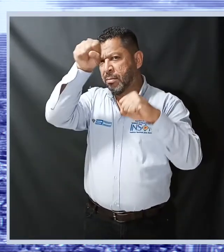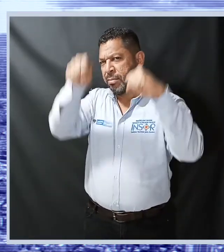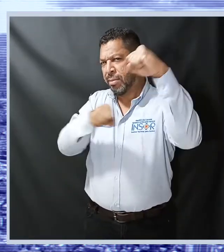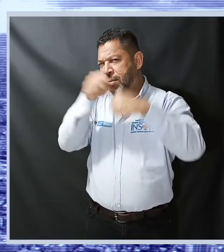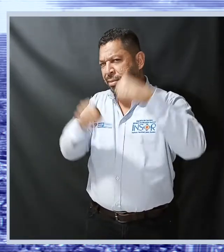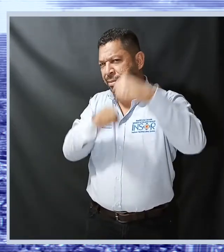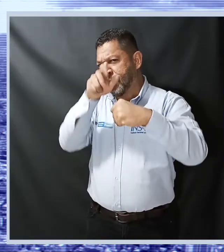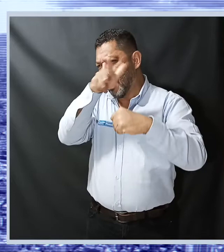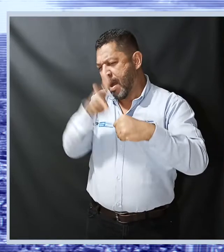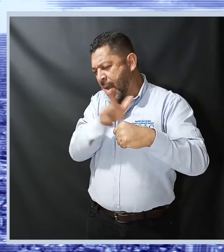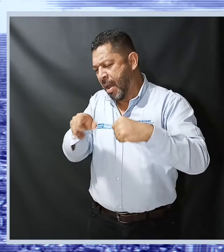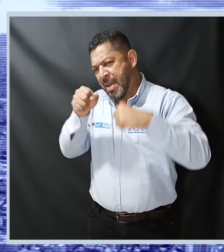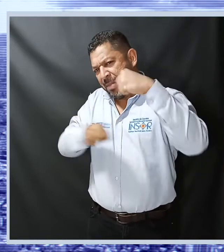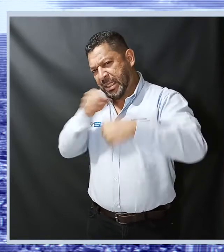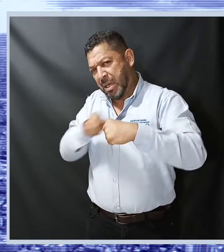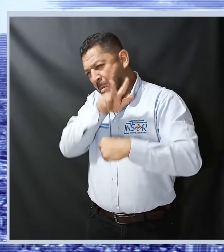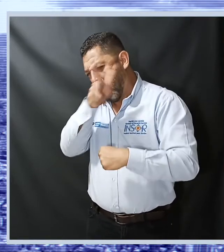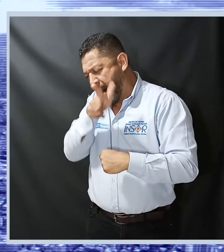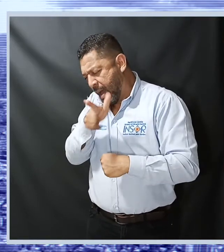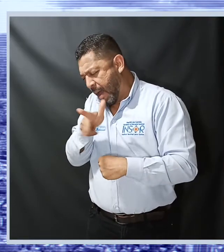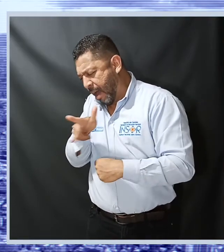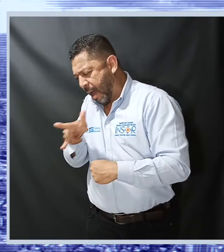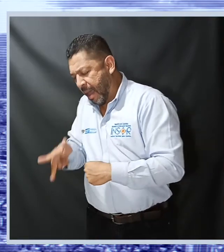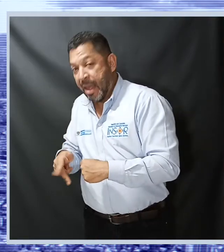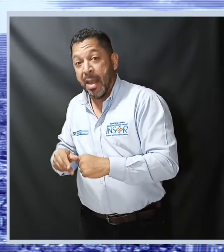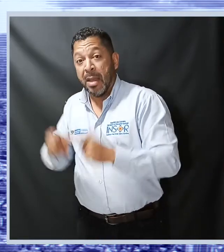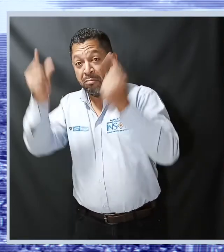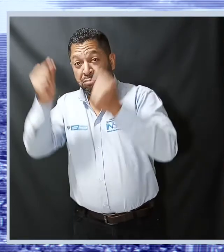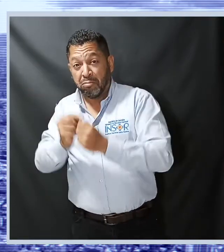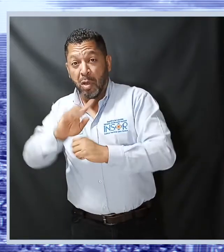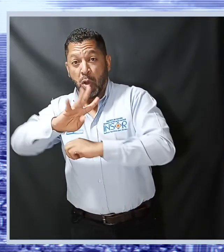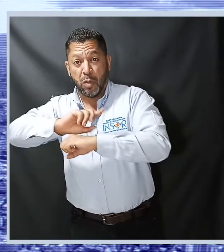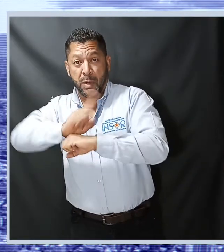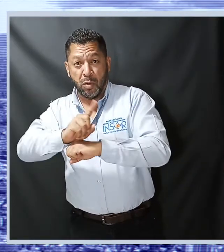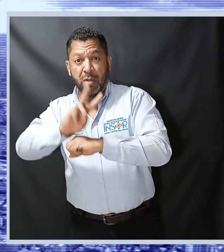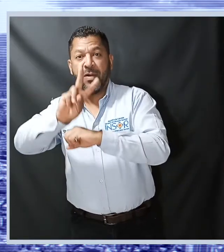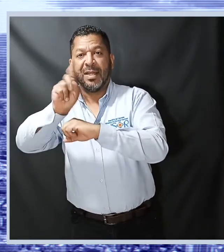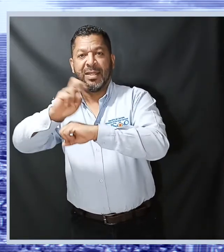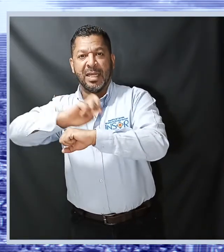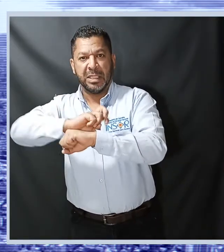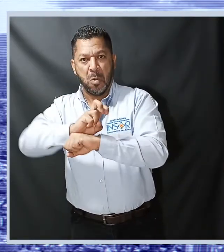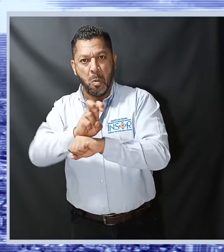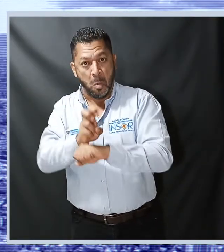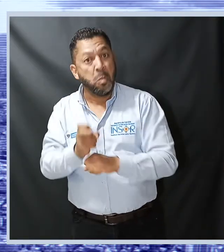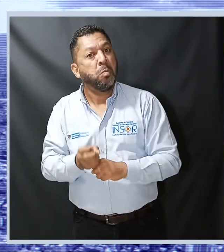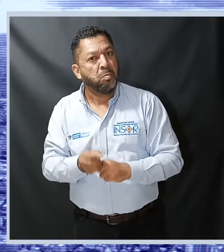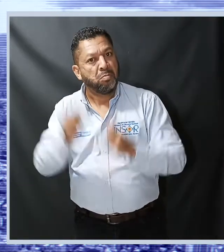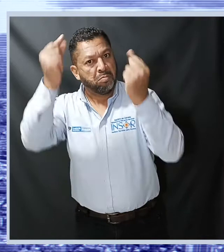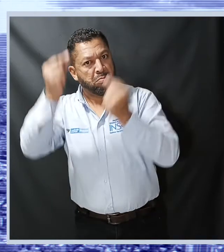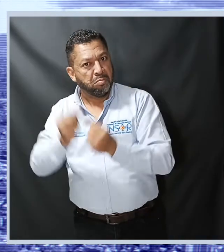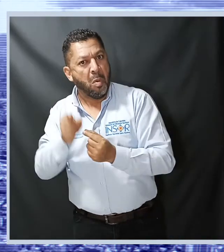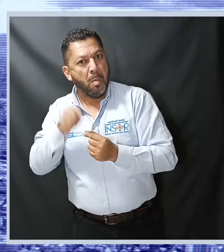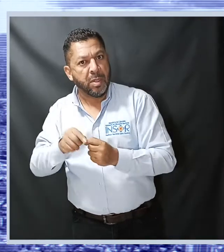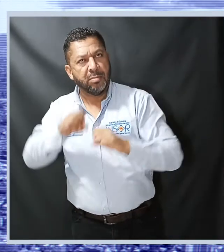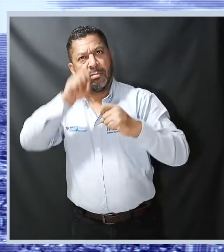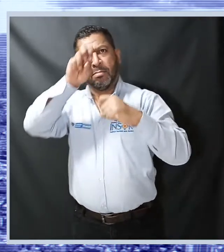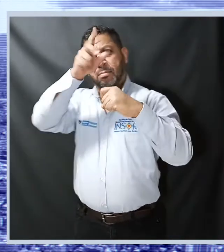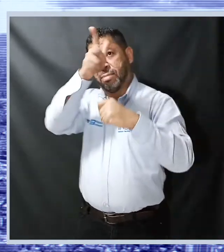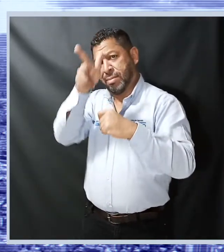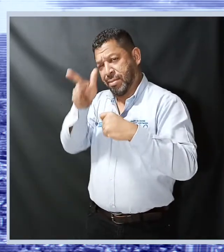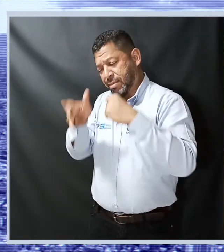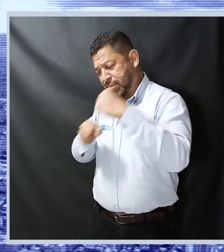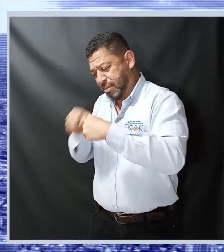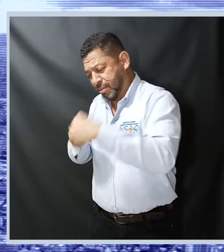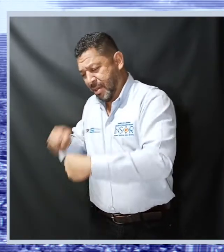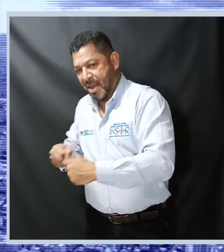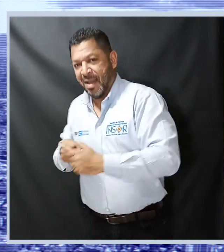montaña por esta escalera en bicicleta, que han tenido registros de 4 minutos y 26 segundos haciendo